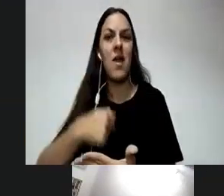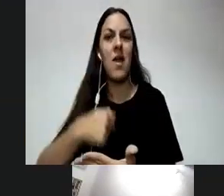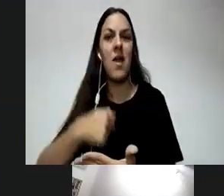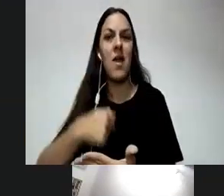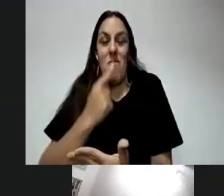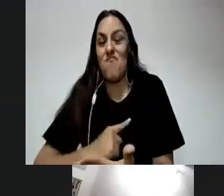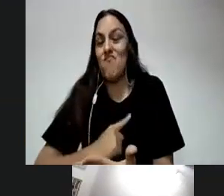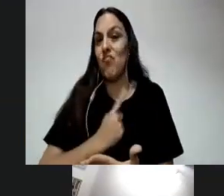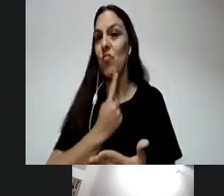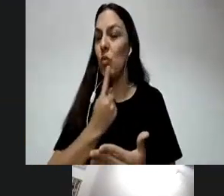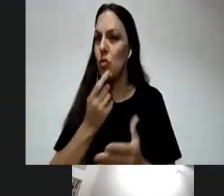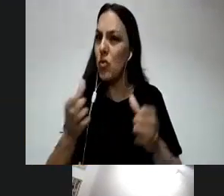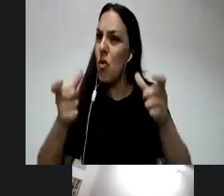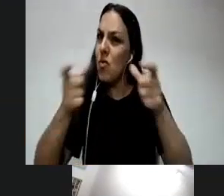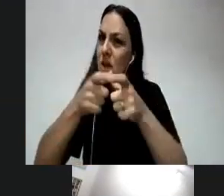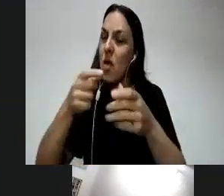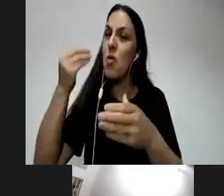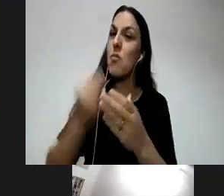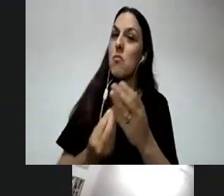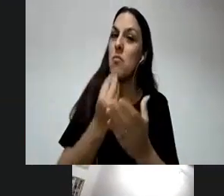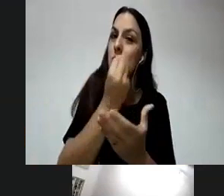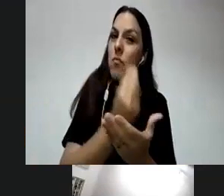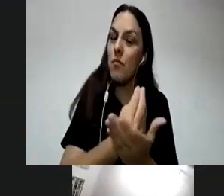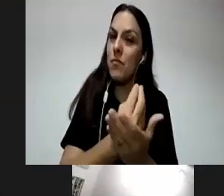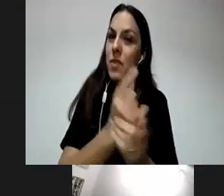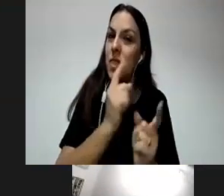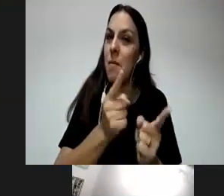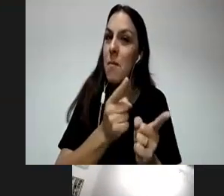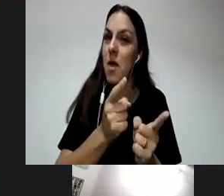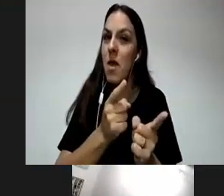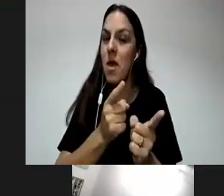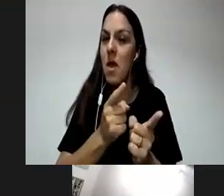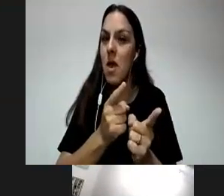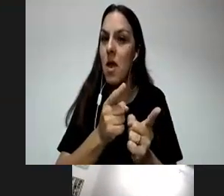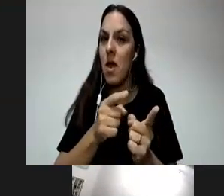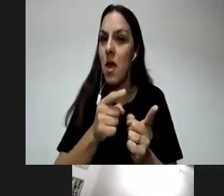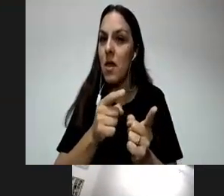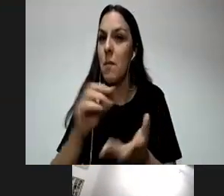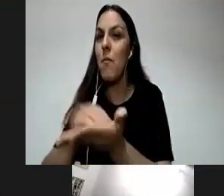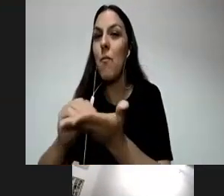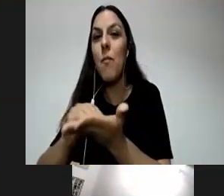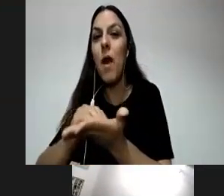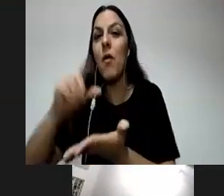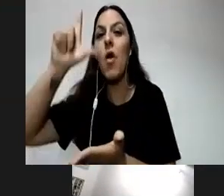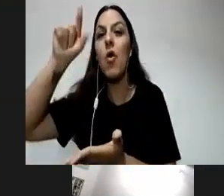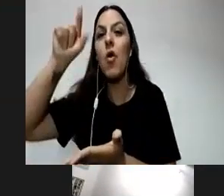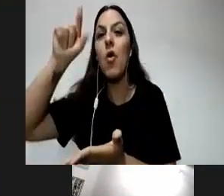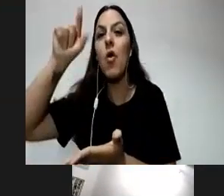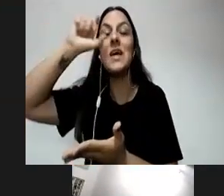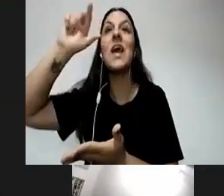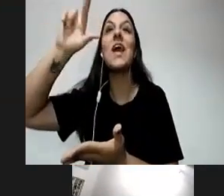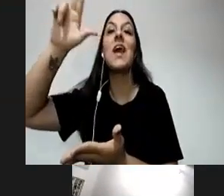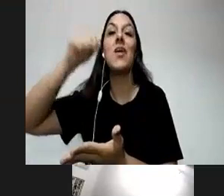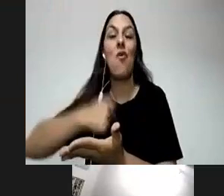reunión, también invitado por el doctor Lucero, que tenemos el enorme placer de